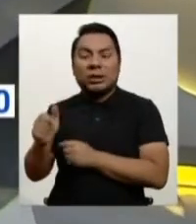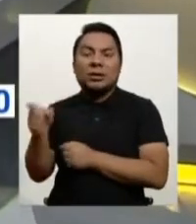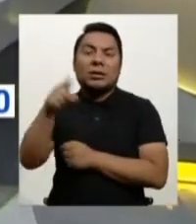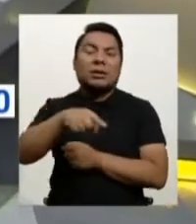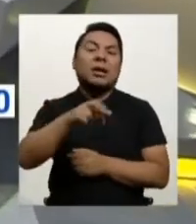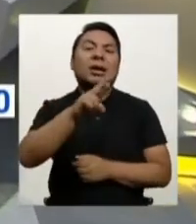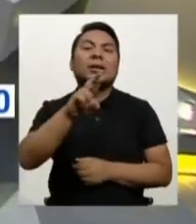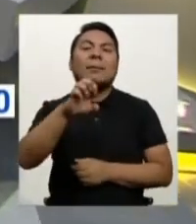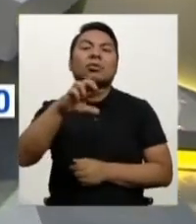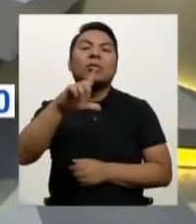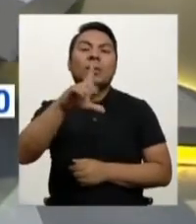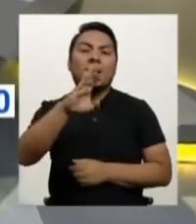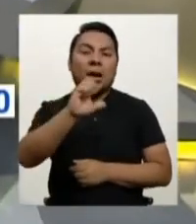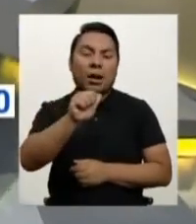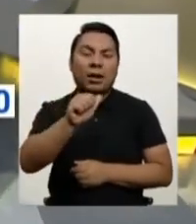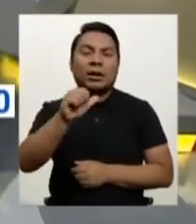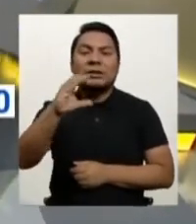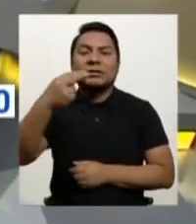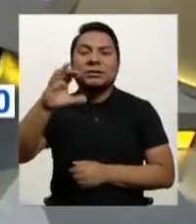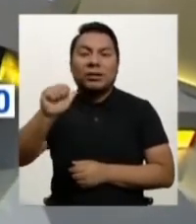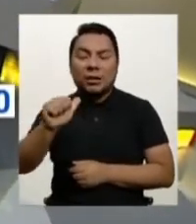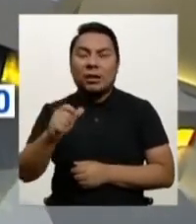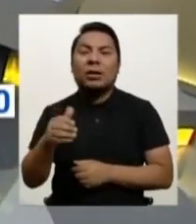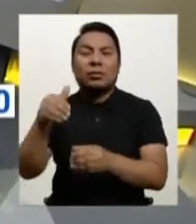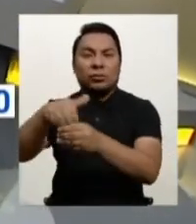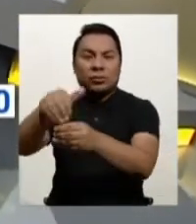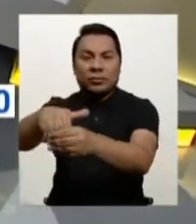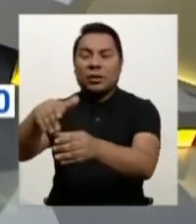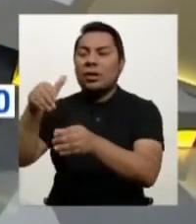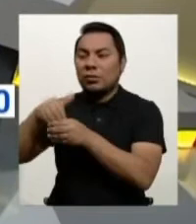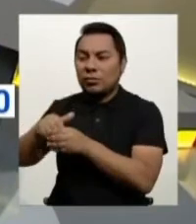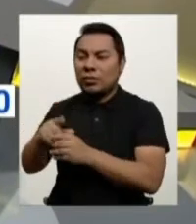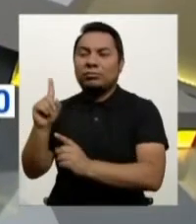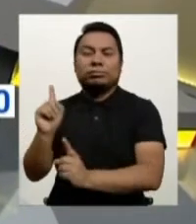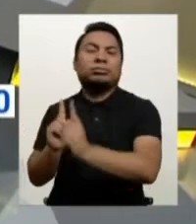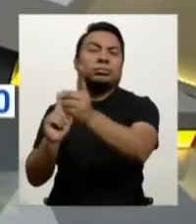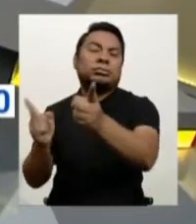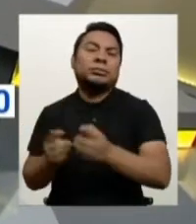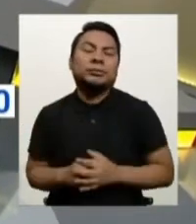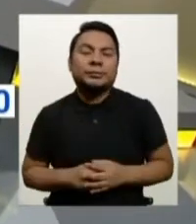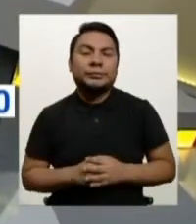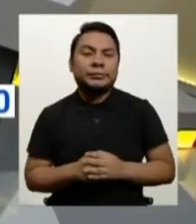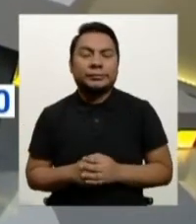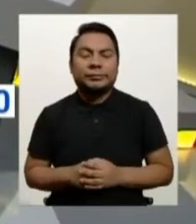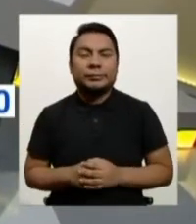a la extrema derecha acceder al poder, ¿no? En el caso austríaco, después de 10 años.